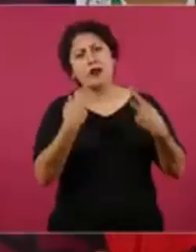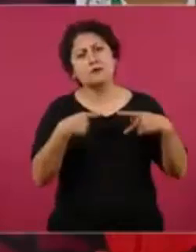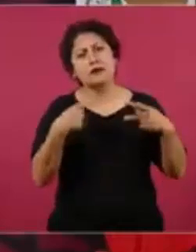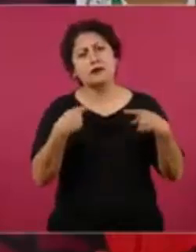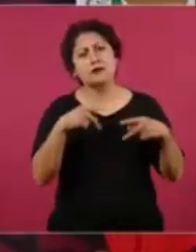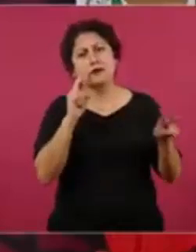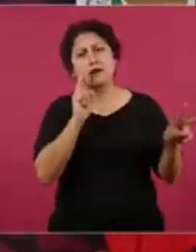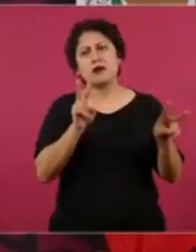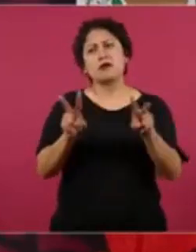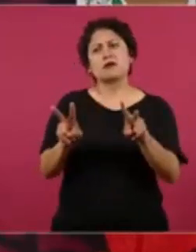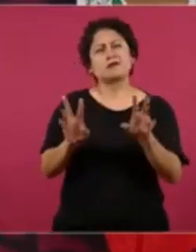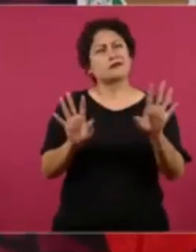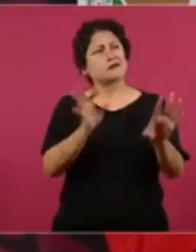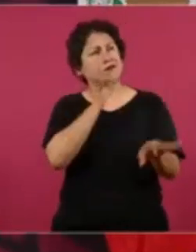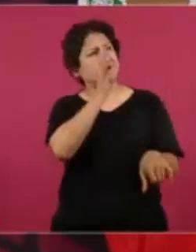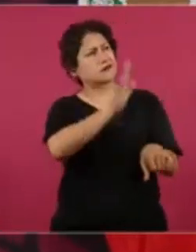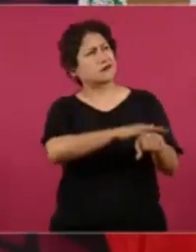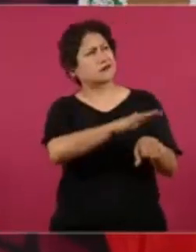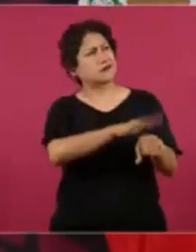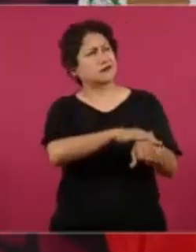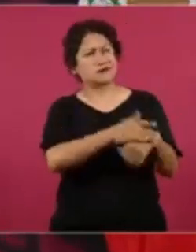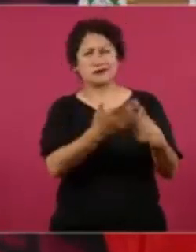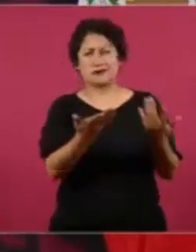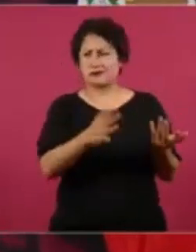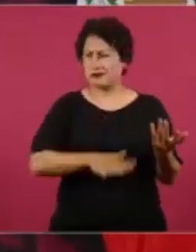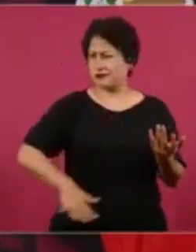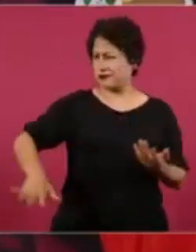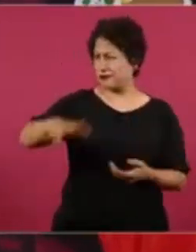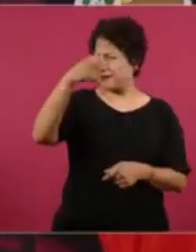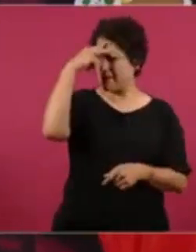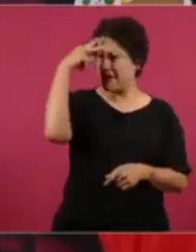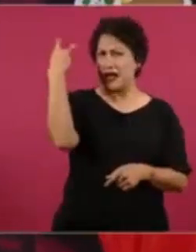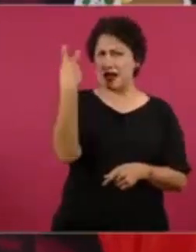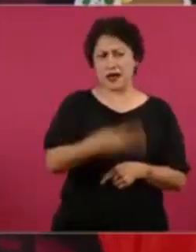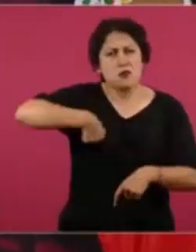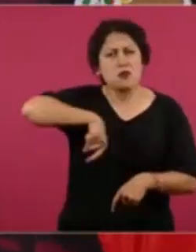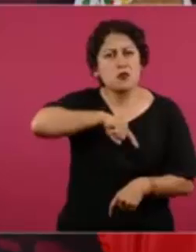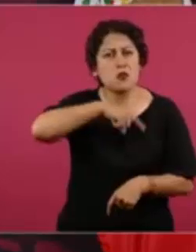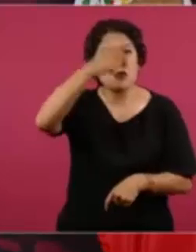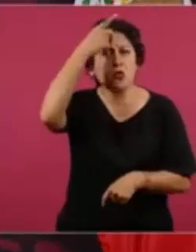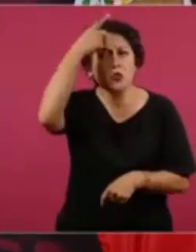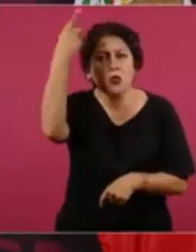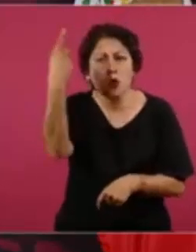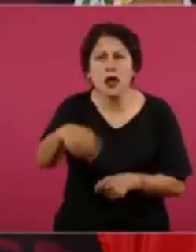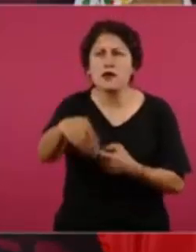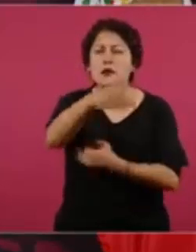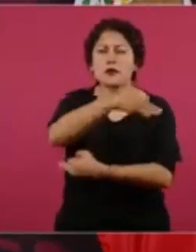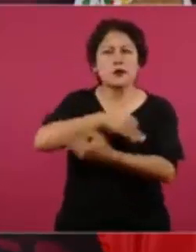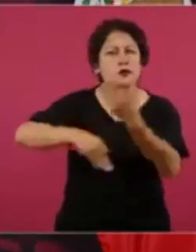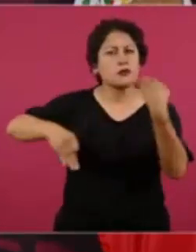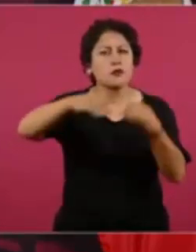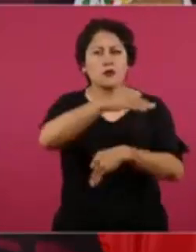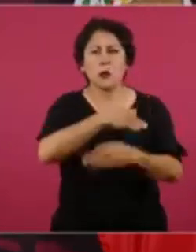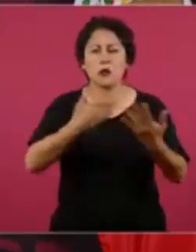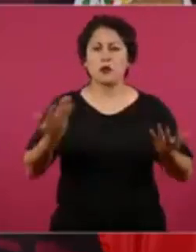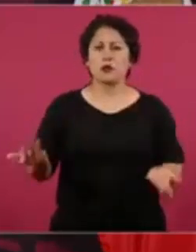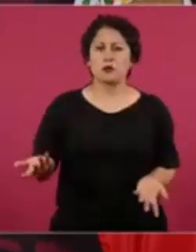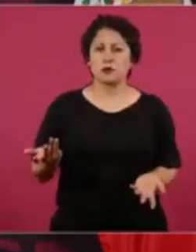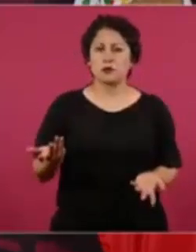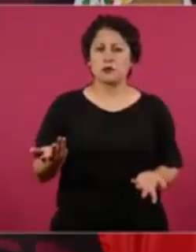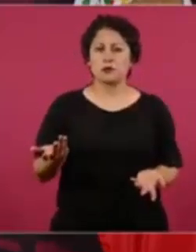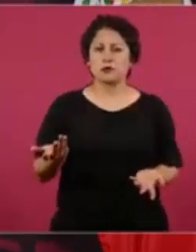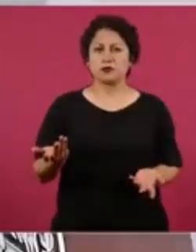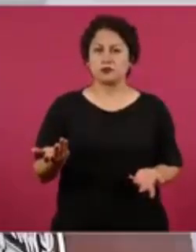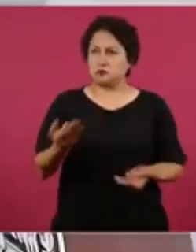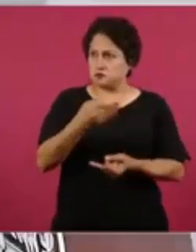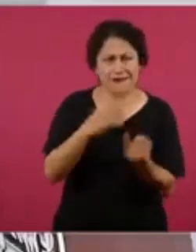México es de todos, México no es de una minoría, todos tenemos los